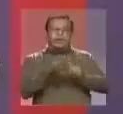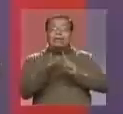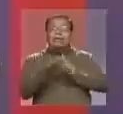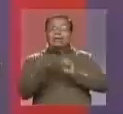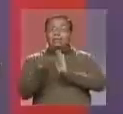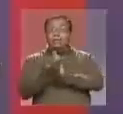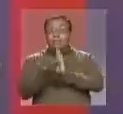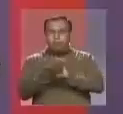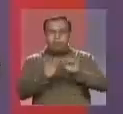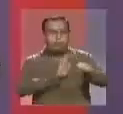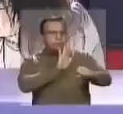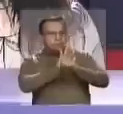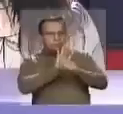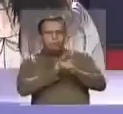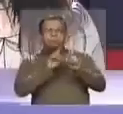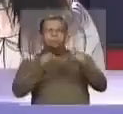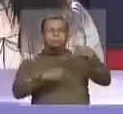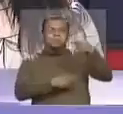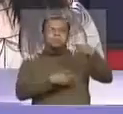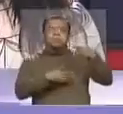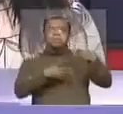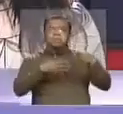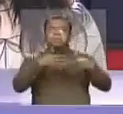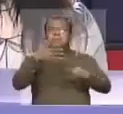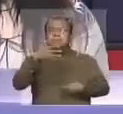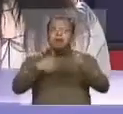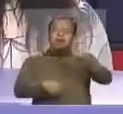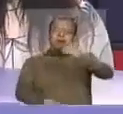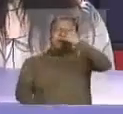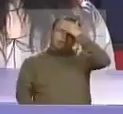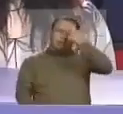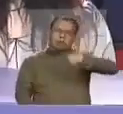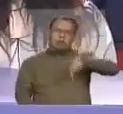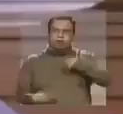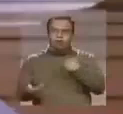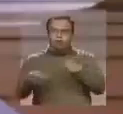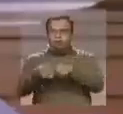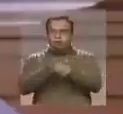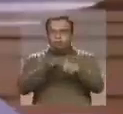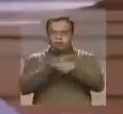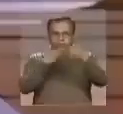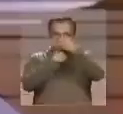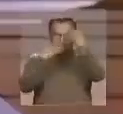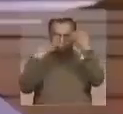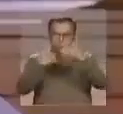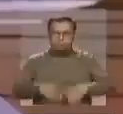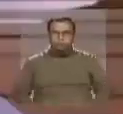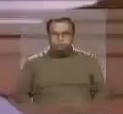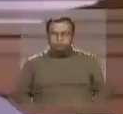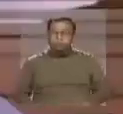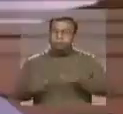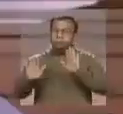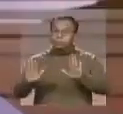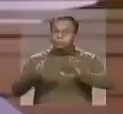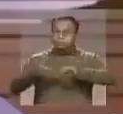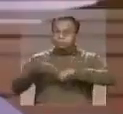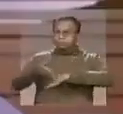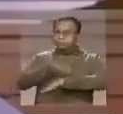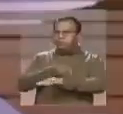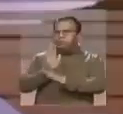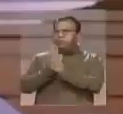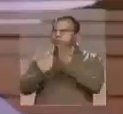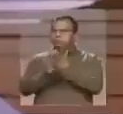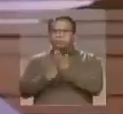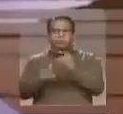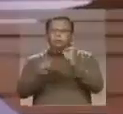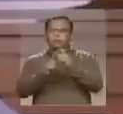educativo, el simbólico, que son elementos fundamentales cuando hablamos de conflicto armado. Antes de pasar a nuestro siguiente gráfico, acláreme por qué no